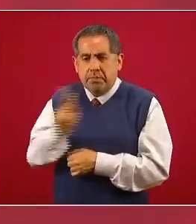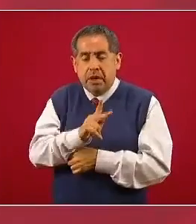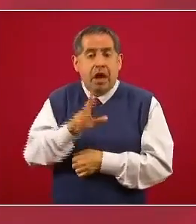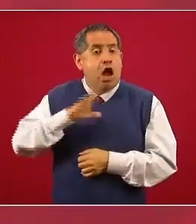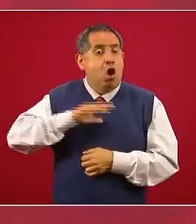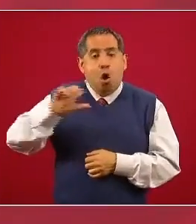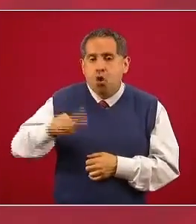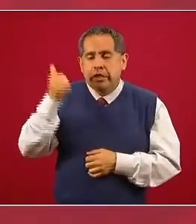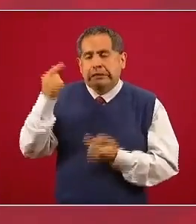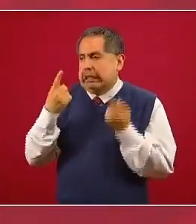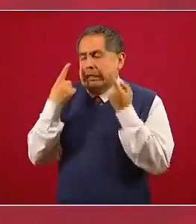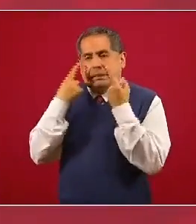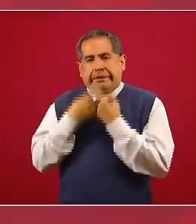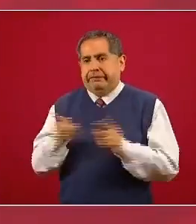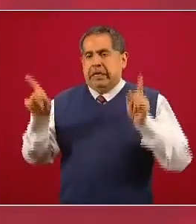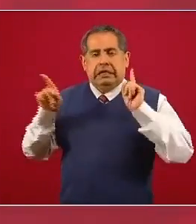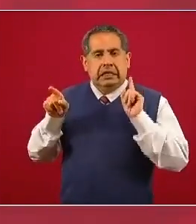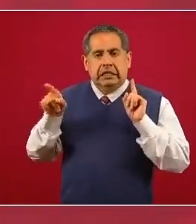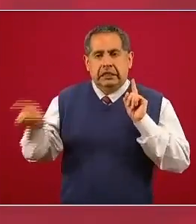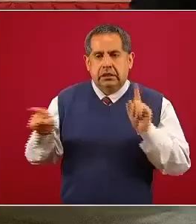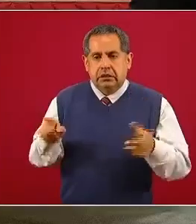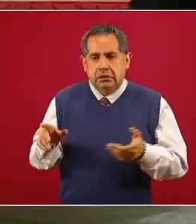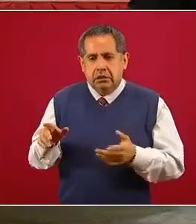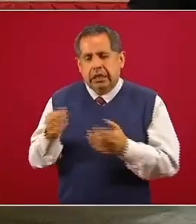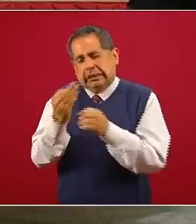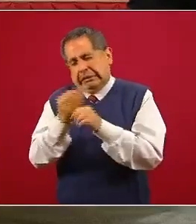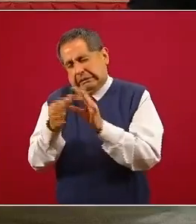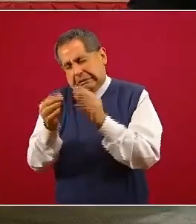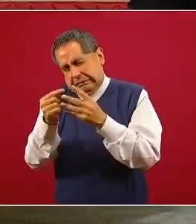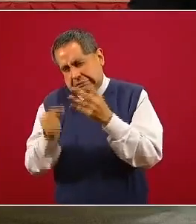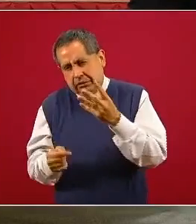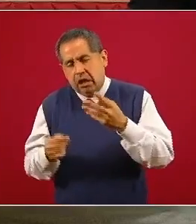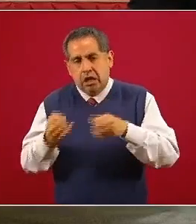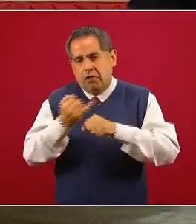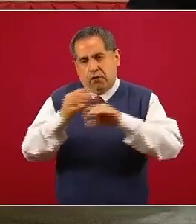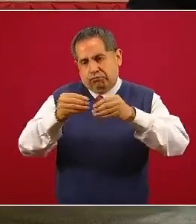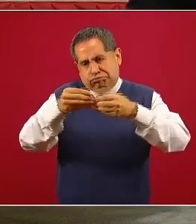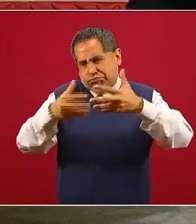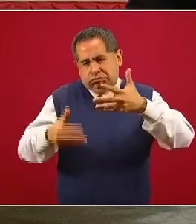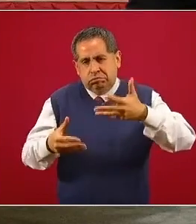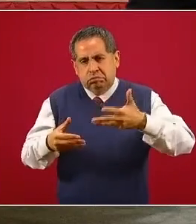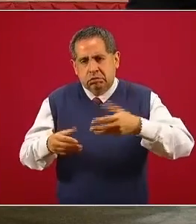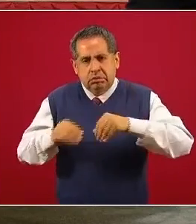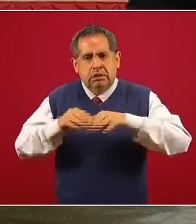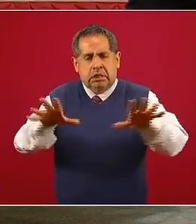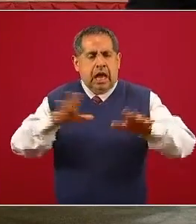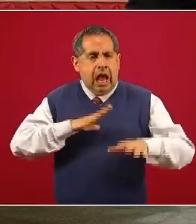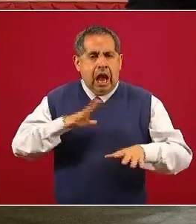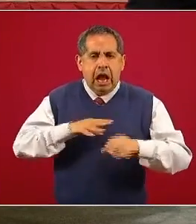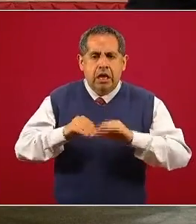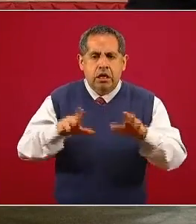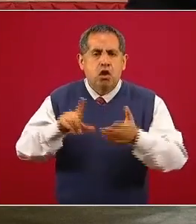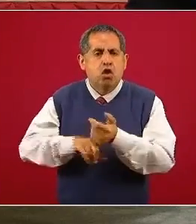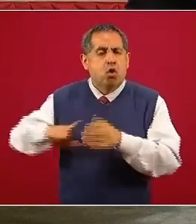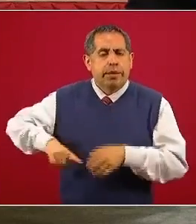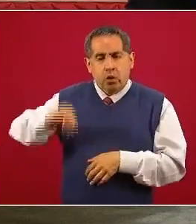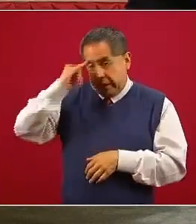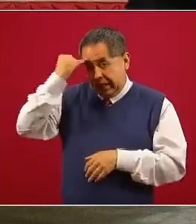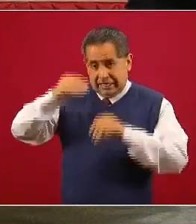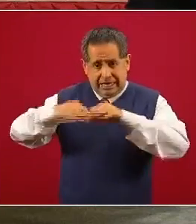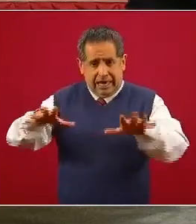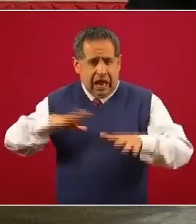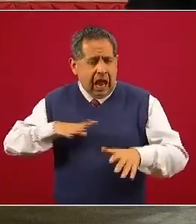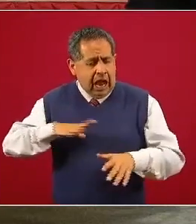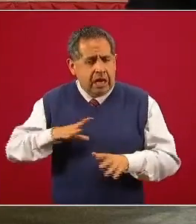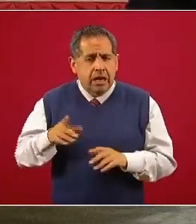varias otras que difieren sustancialmente. No puedo entrar en detalles, el informe está publicado por el gobierno de India,